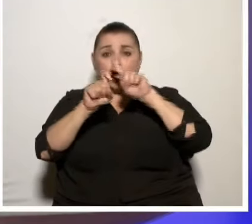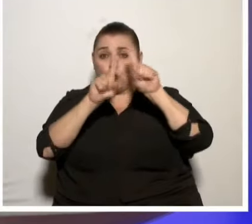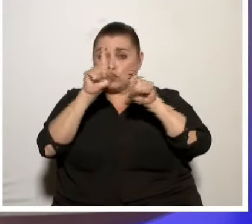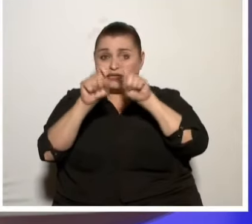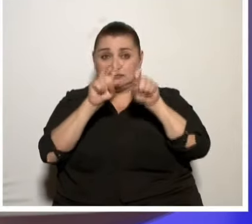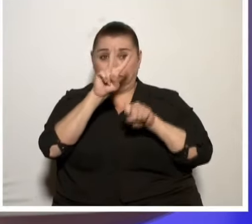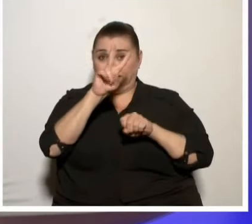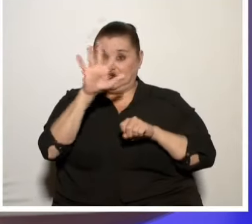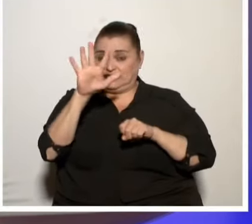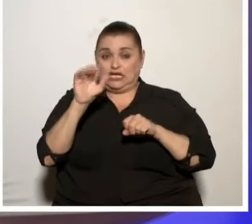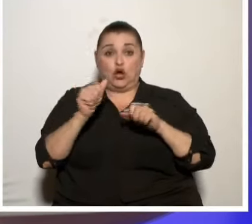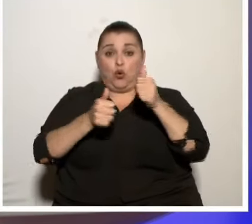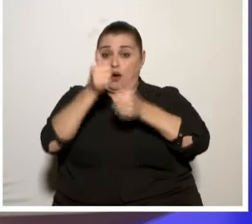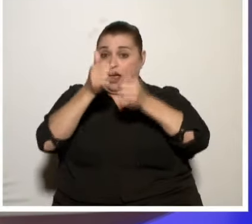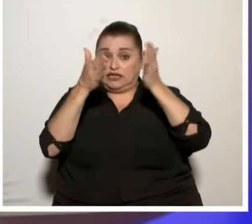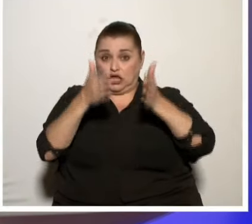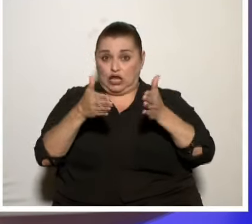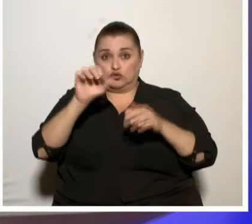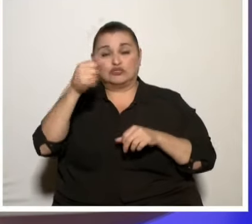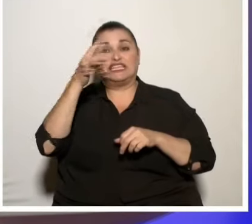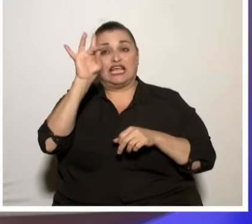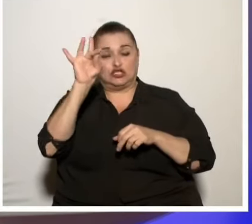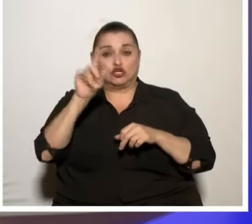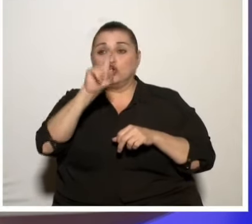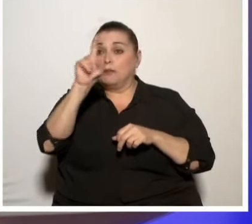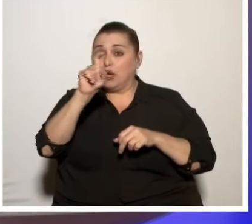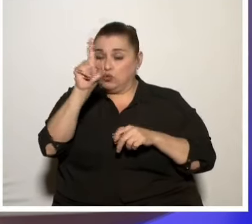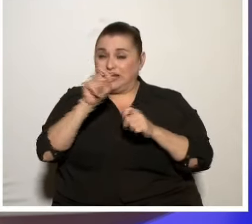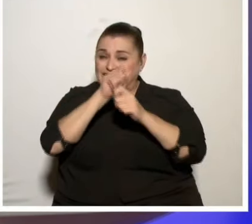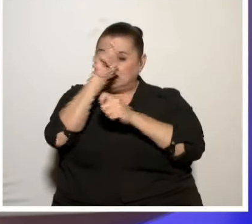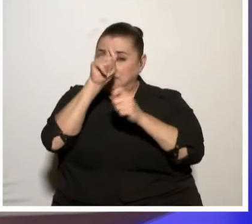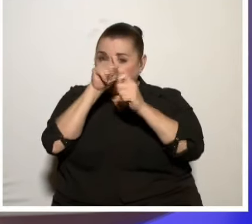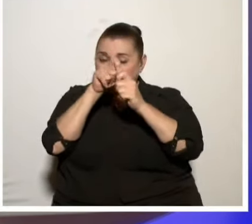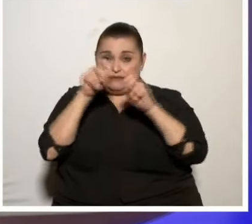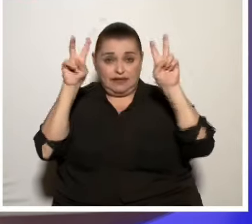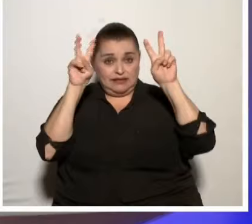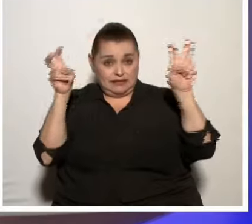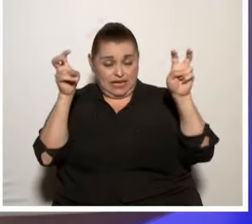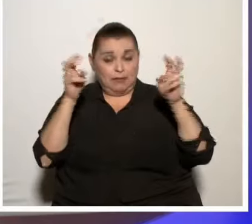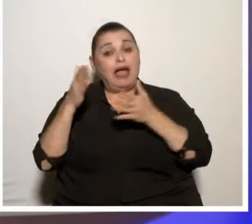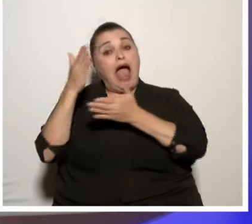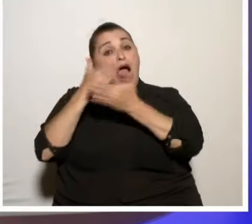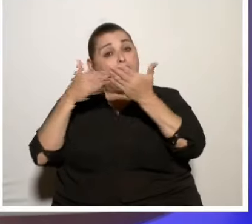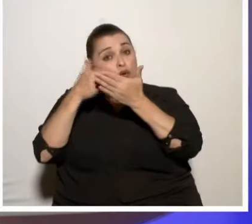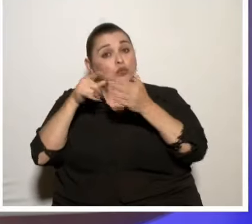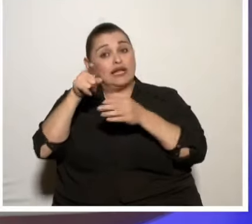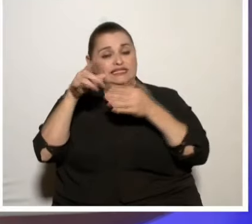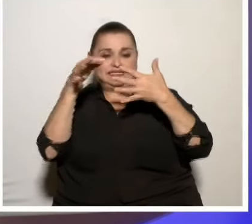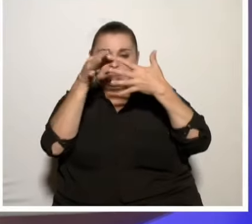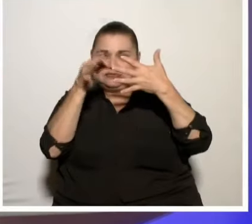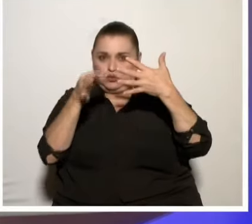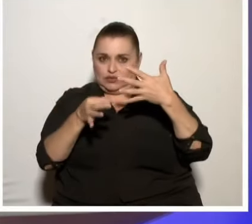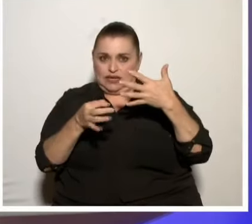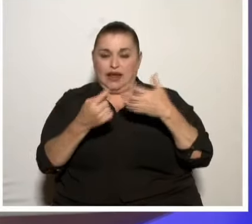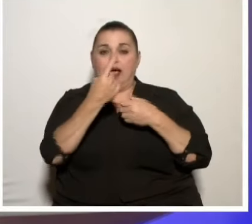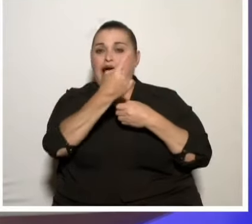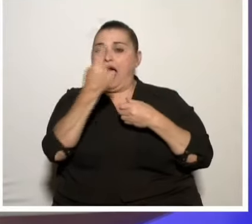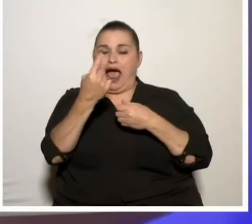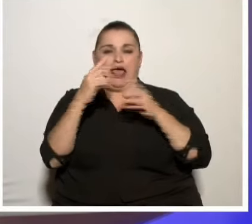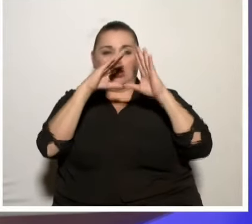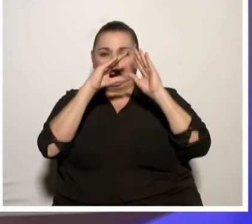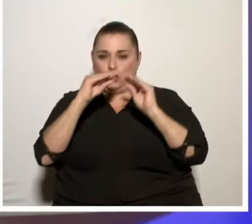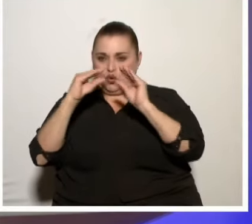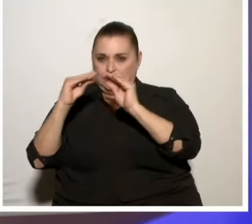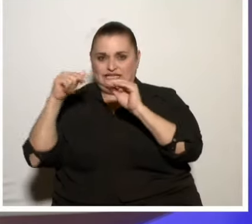25 candidatos, 18 preguntas específicas sobre temas, y algunas de esas se seleccionaron para cada una de las noches de